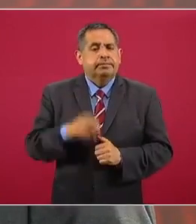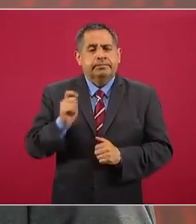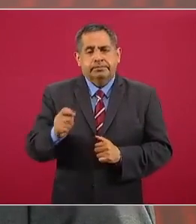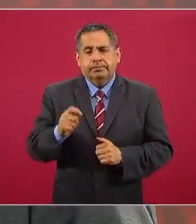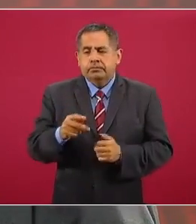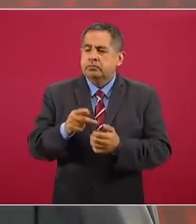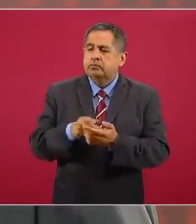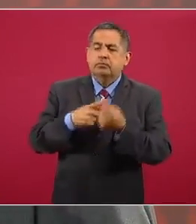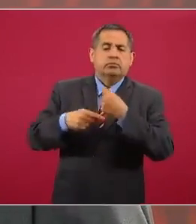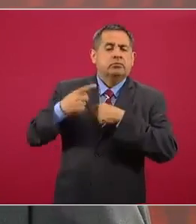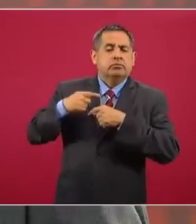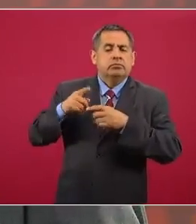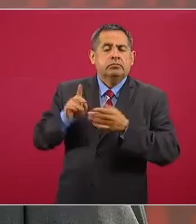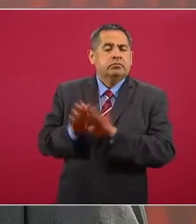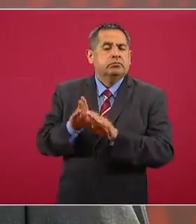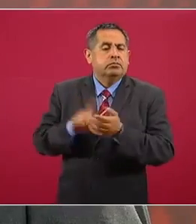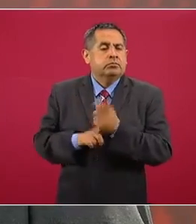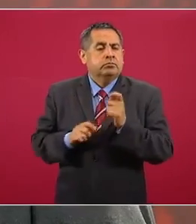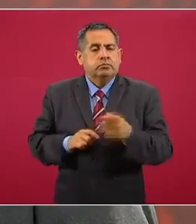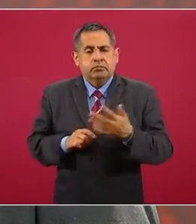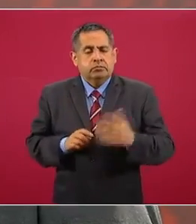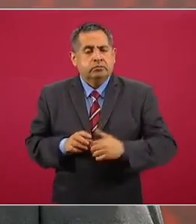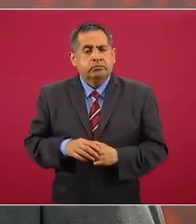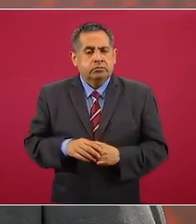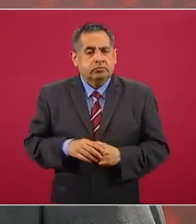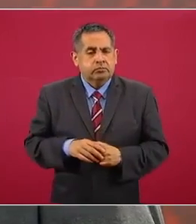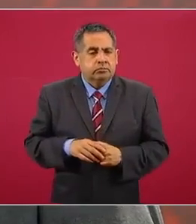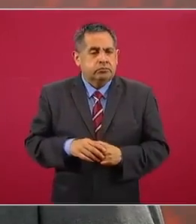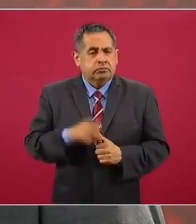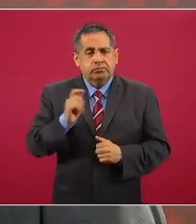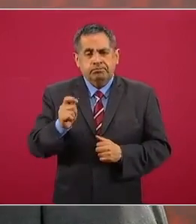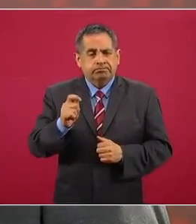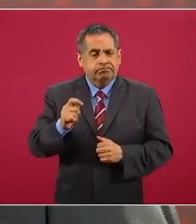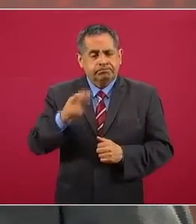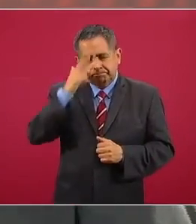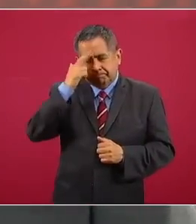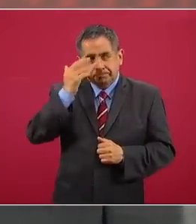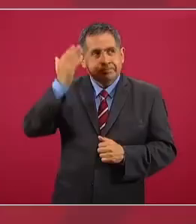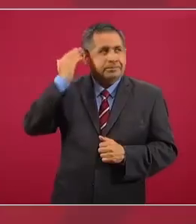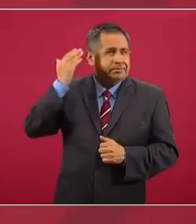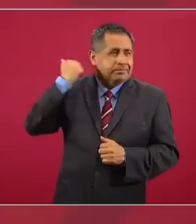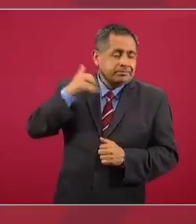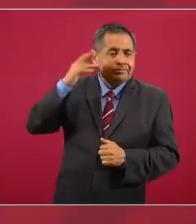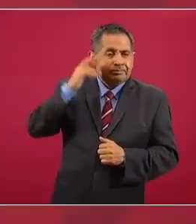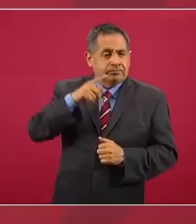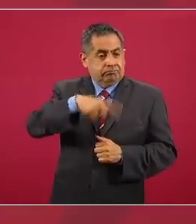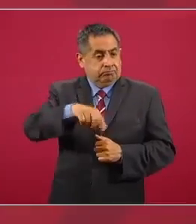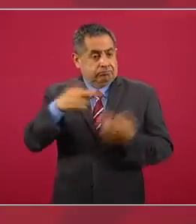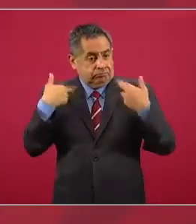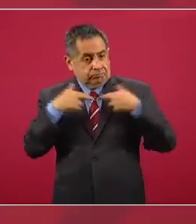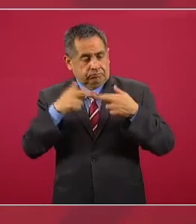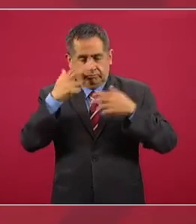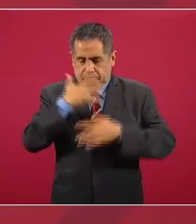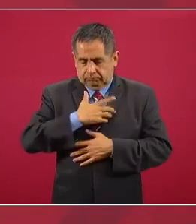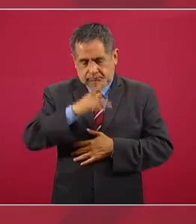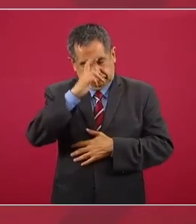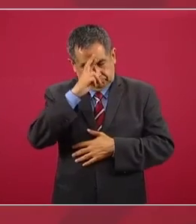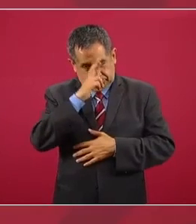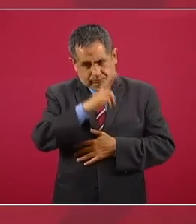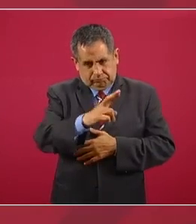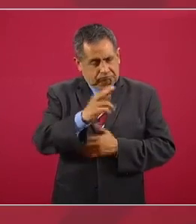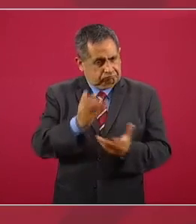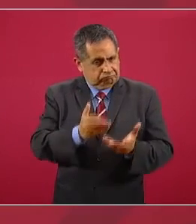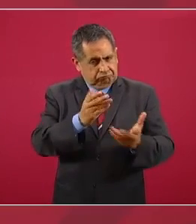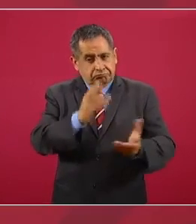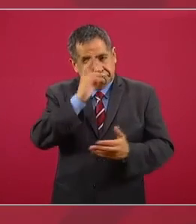regresar a la época en que se respetaba y se le daba su sitio